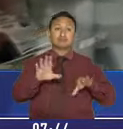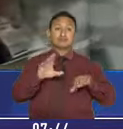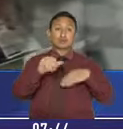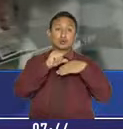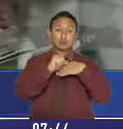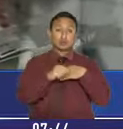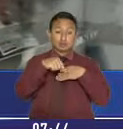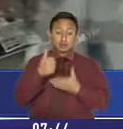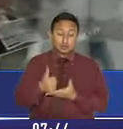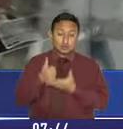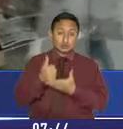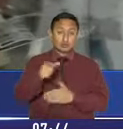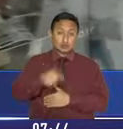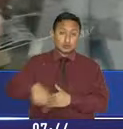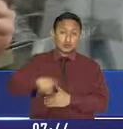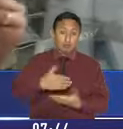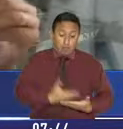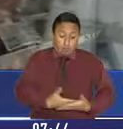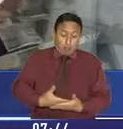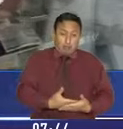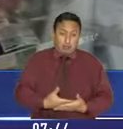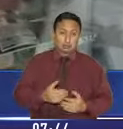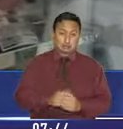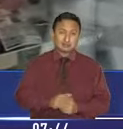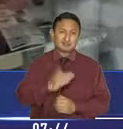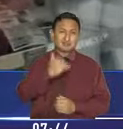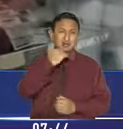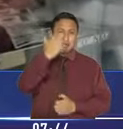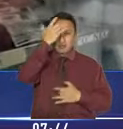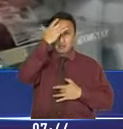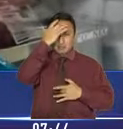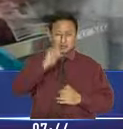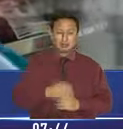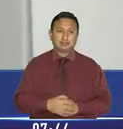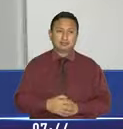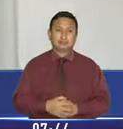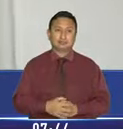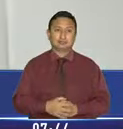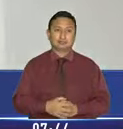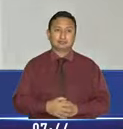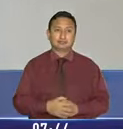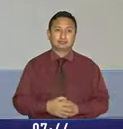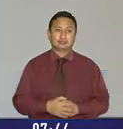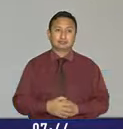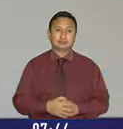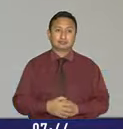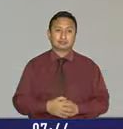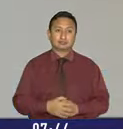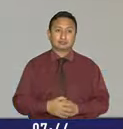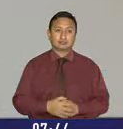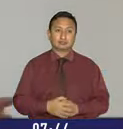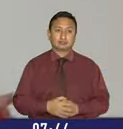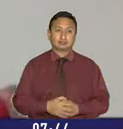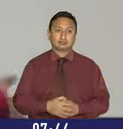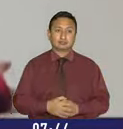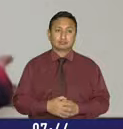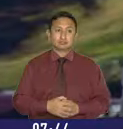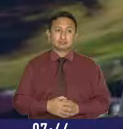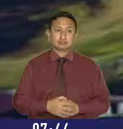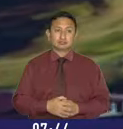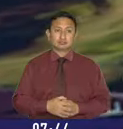que tienen algún tipo de enfermedad previo a su nacimiento. Informó Mauricio Sánchez. Este puede contarles que el